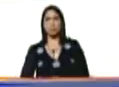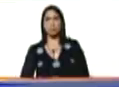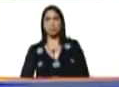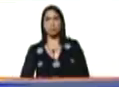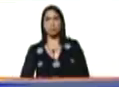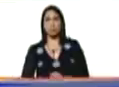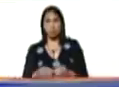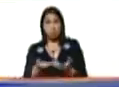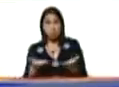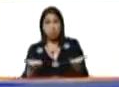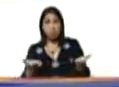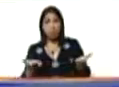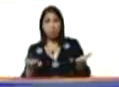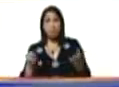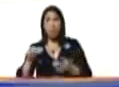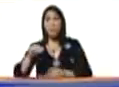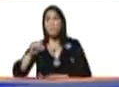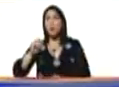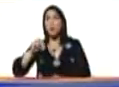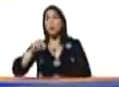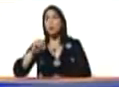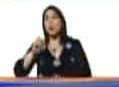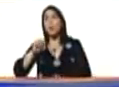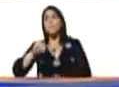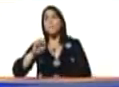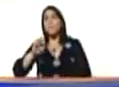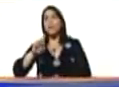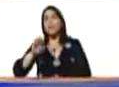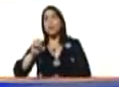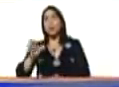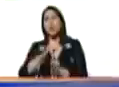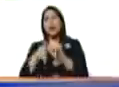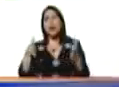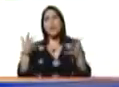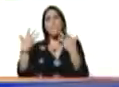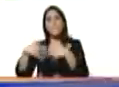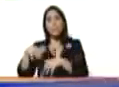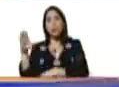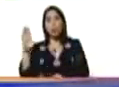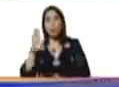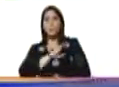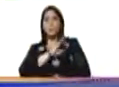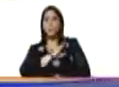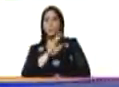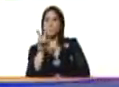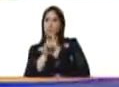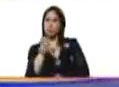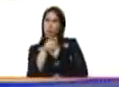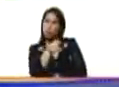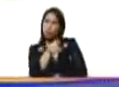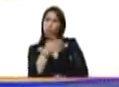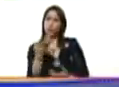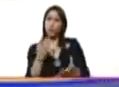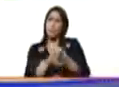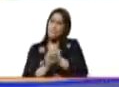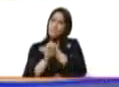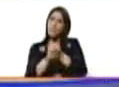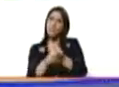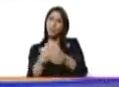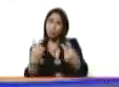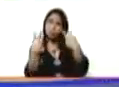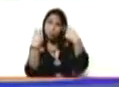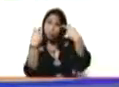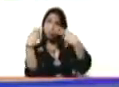Ahí está. Monómero es una gran empresa en Colombia. Propiedad de Venezuela, de usted, compatriota que me escucha, de